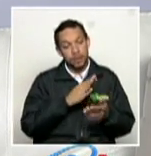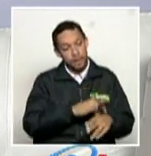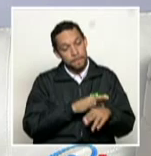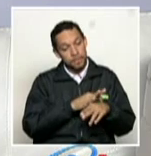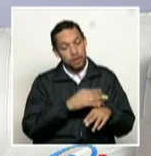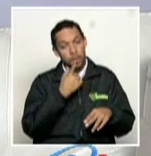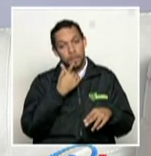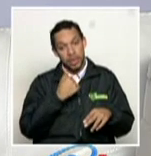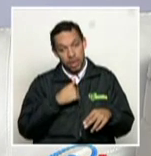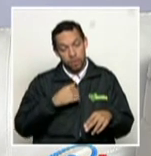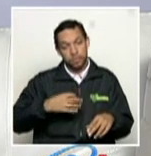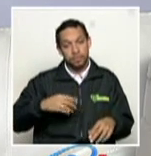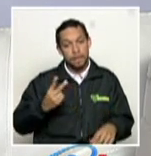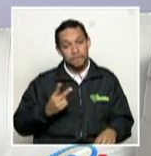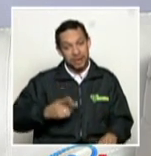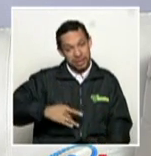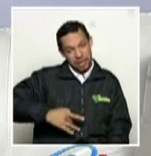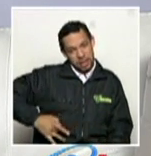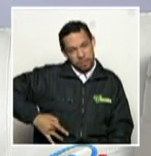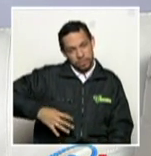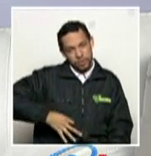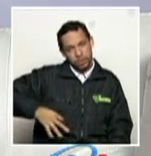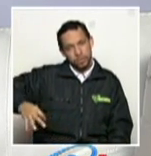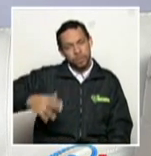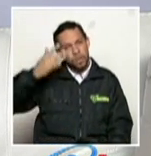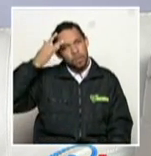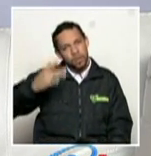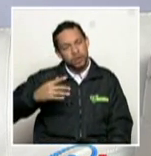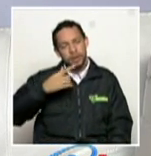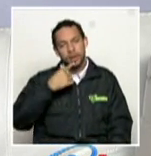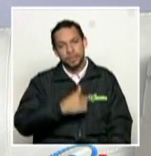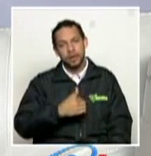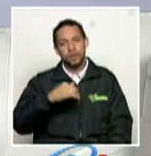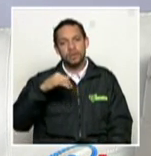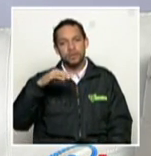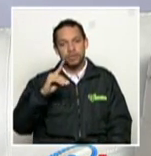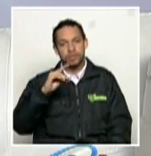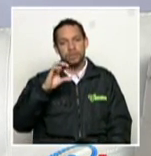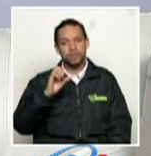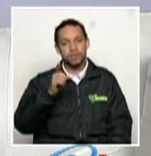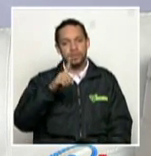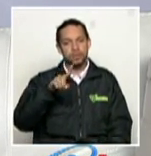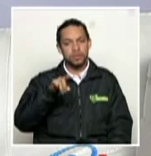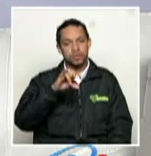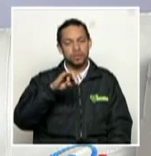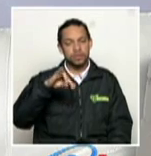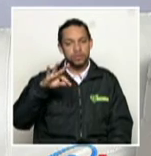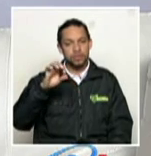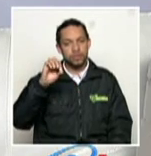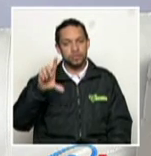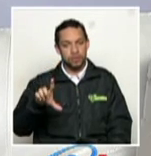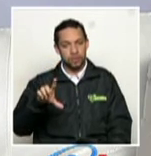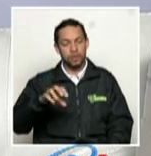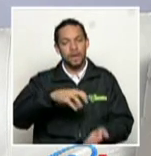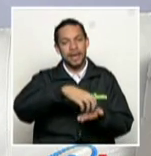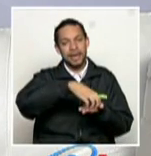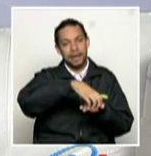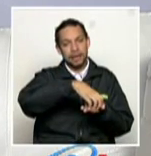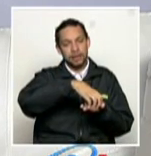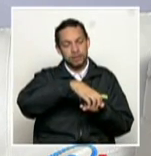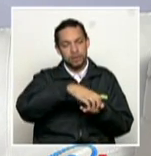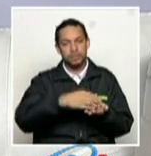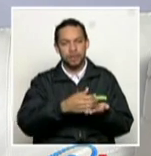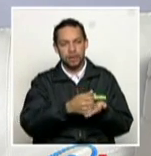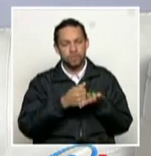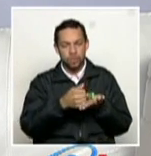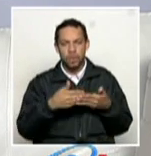doctor. Doctor, mi pregunta es, ¿yo cuándo me puedo tomar el Desintol después de la cirugía? Y muchas gracias, doctor, y que